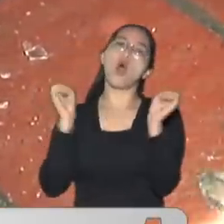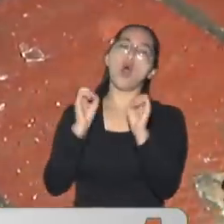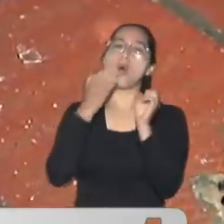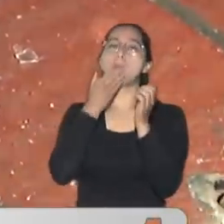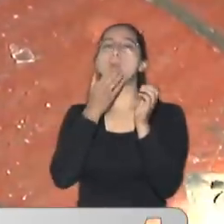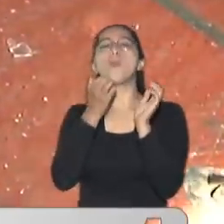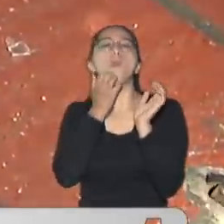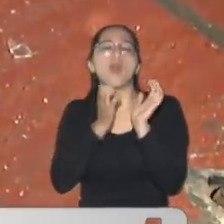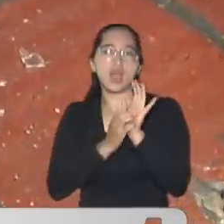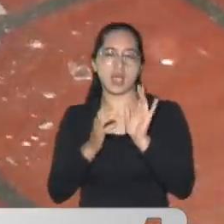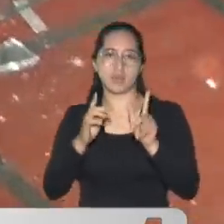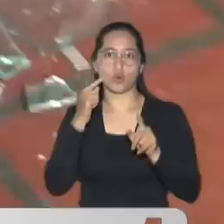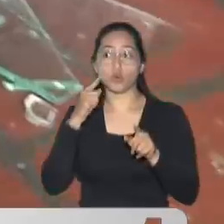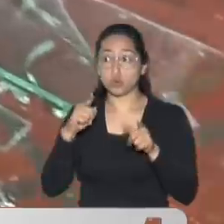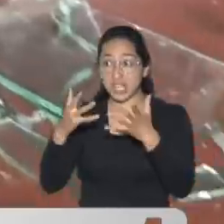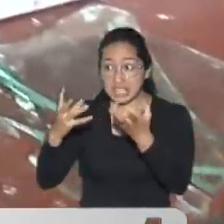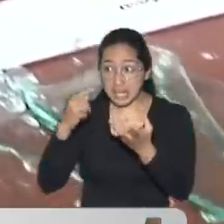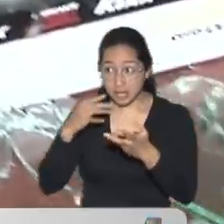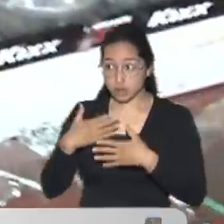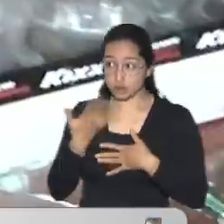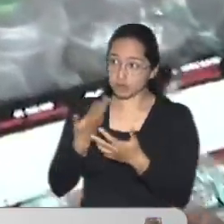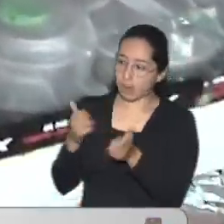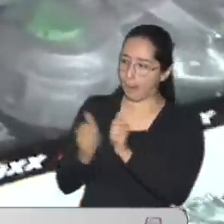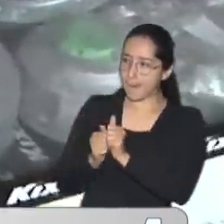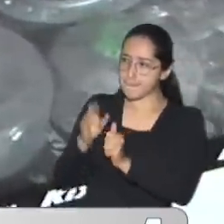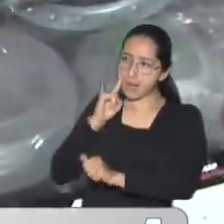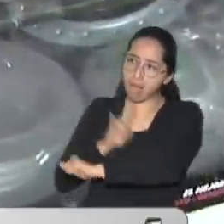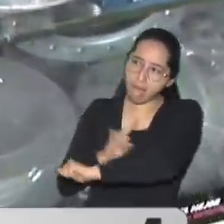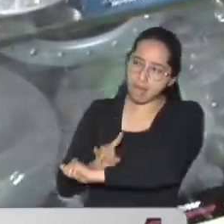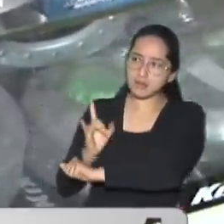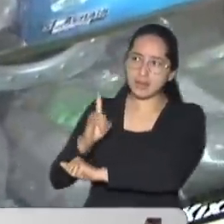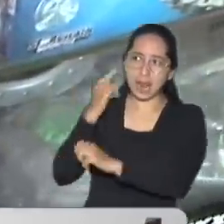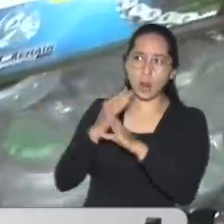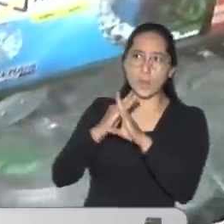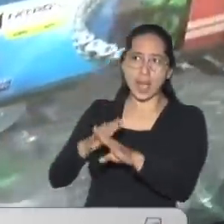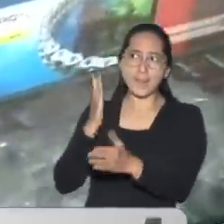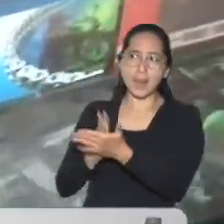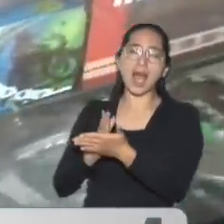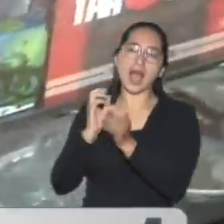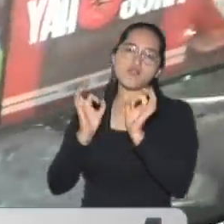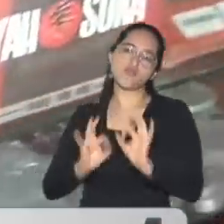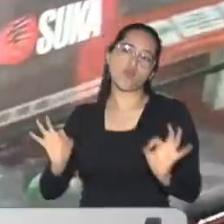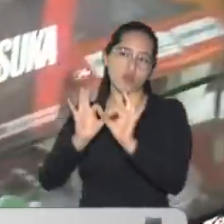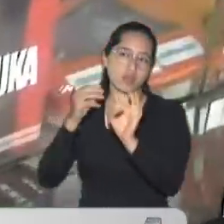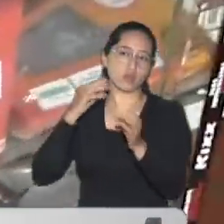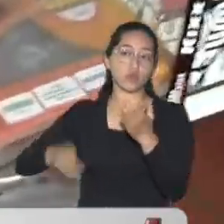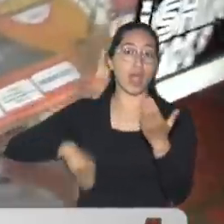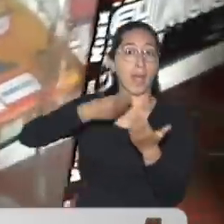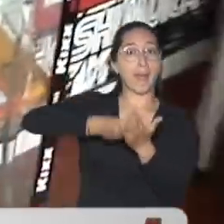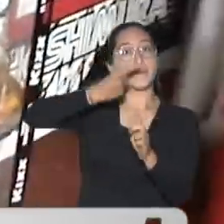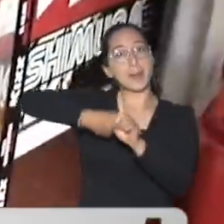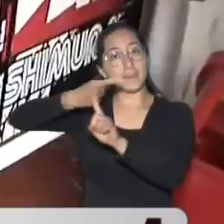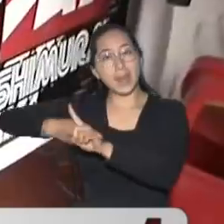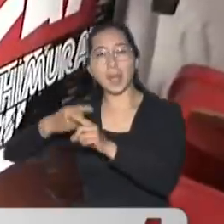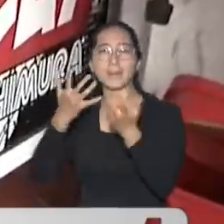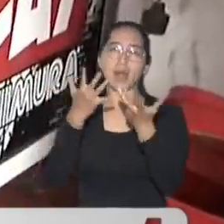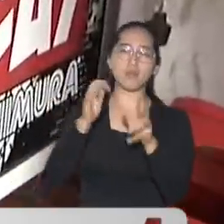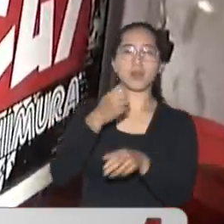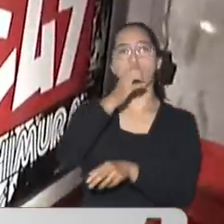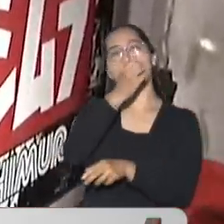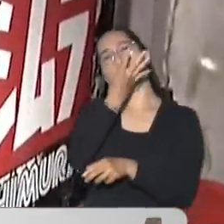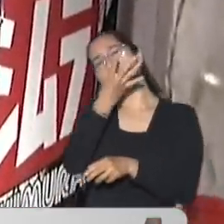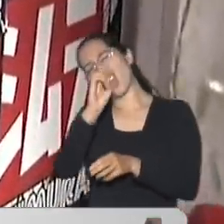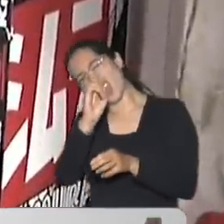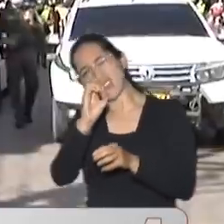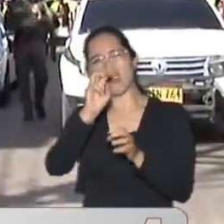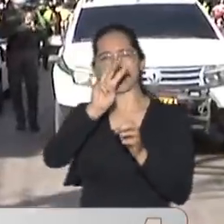matrícula entre 1 millón y 2 millones de pesos y posteriormente una cuota mensual que oscila entre 40 y 80 mil